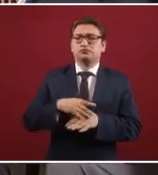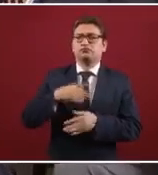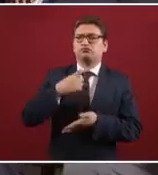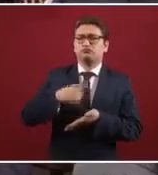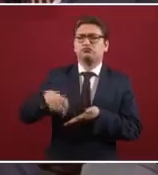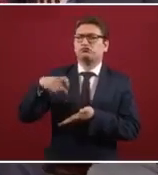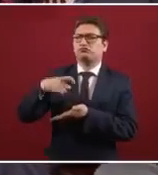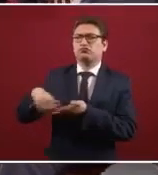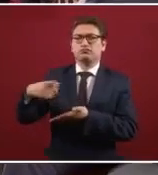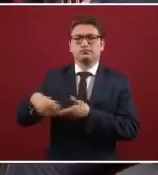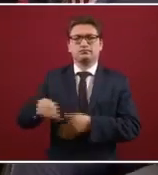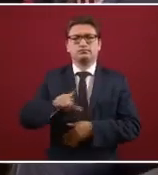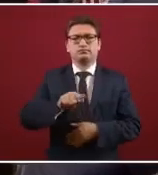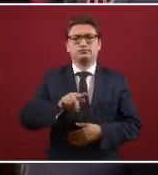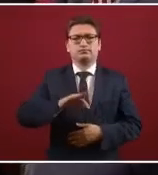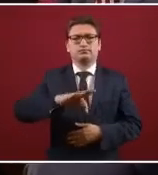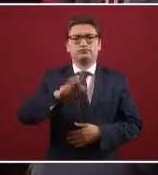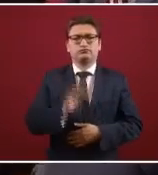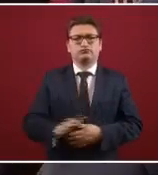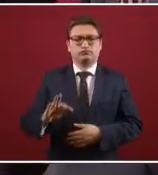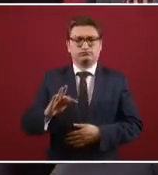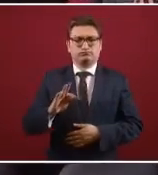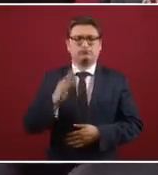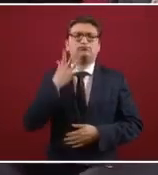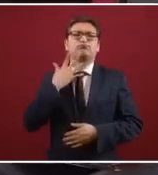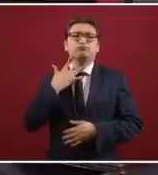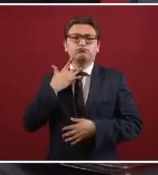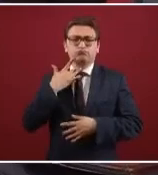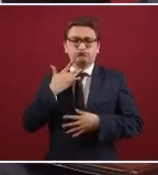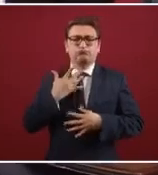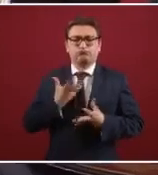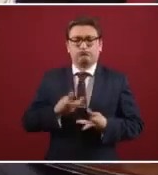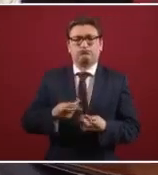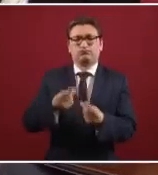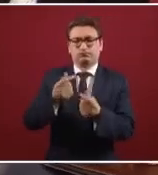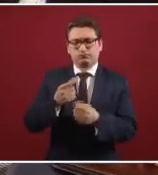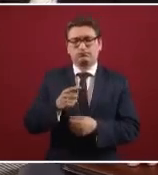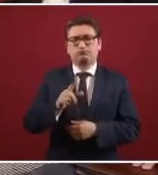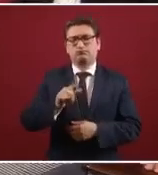70 por ciento de la gasolina que consumimos